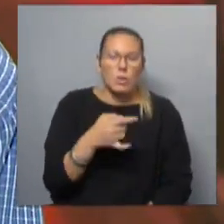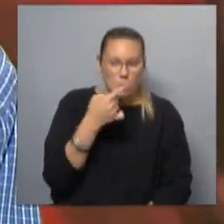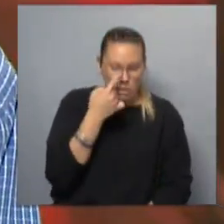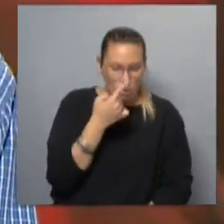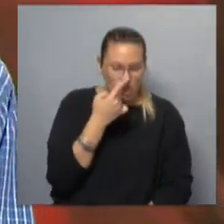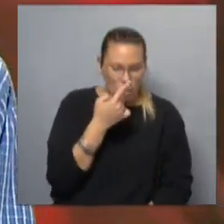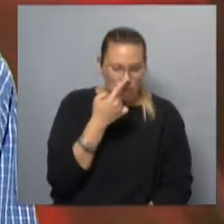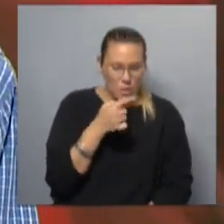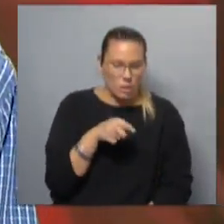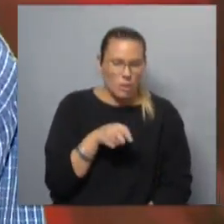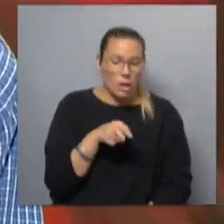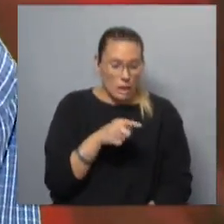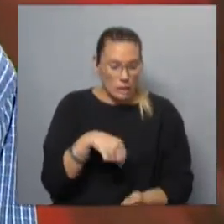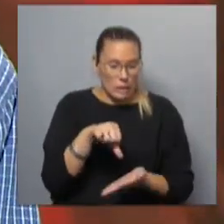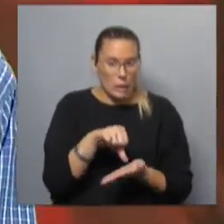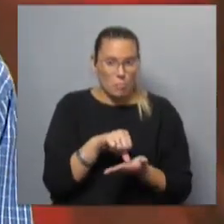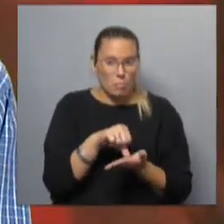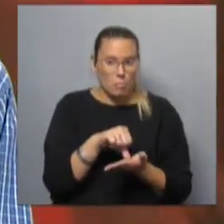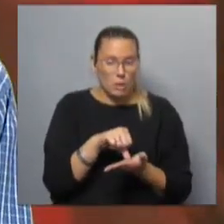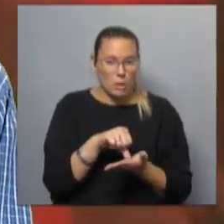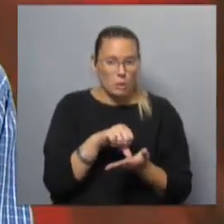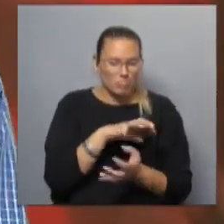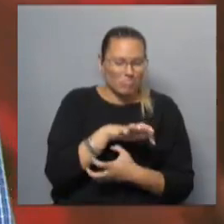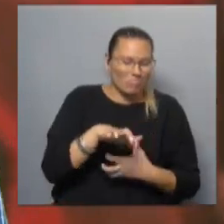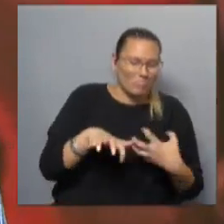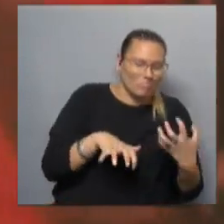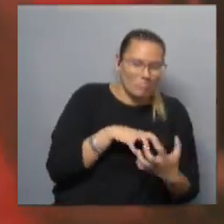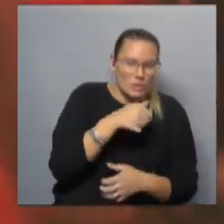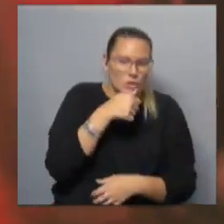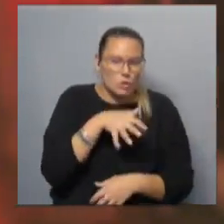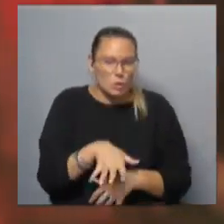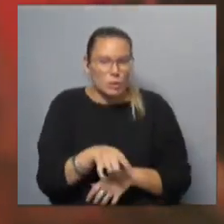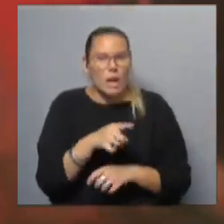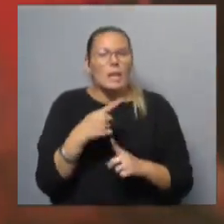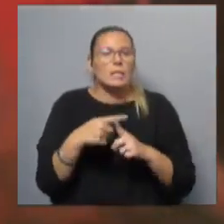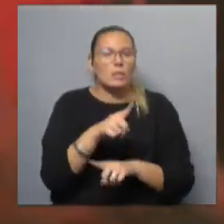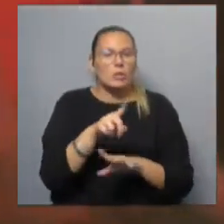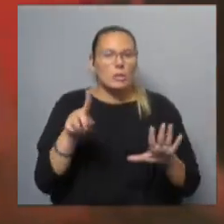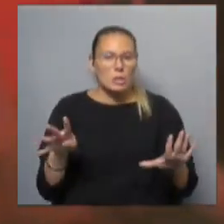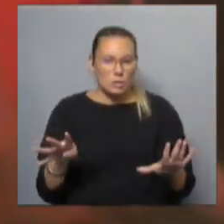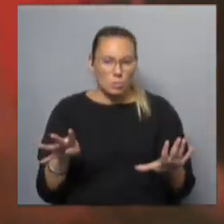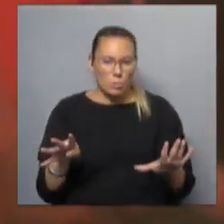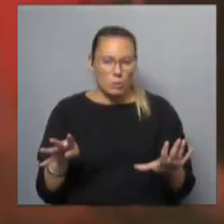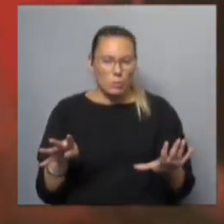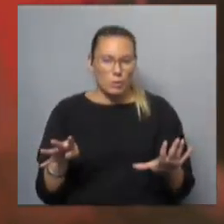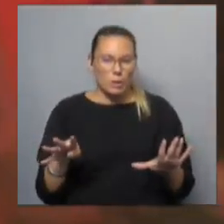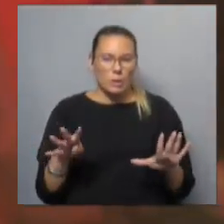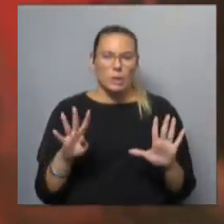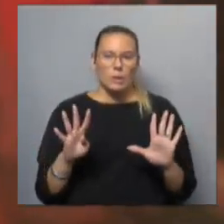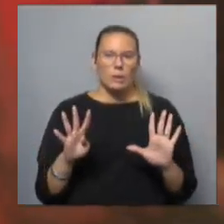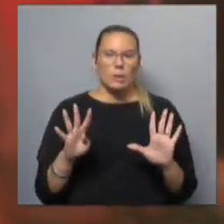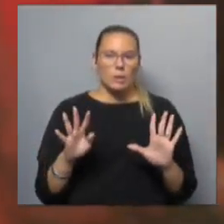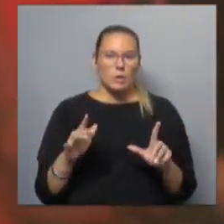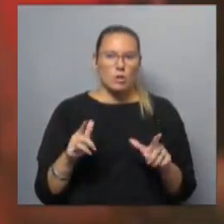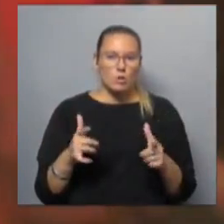porque, digamos, este país tenía bastante confusa su historia en el siglo XIX. Es decir, prácticamente